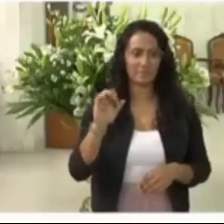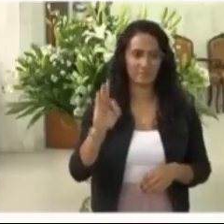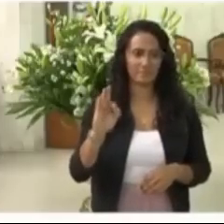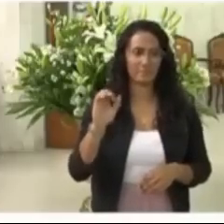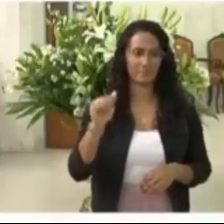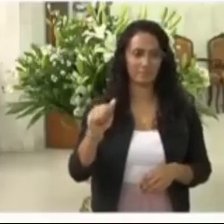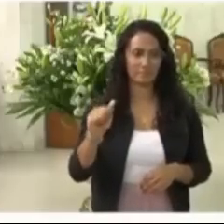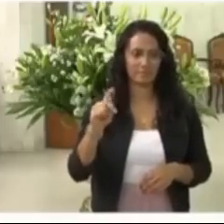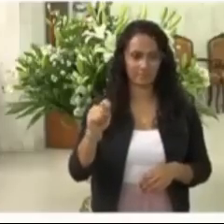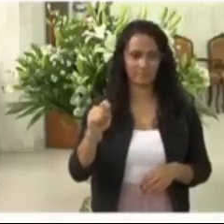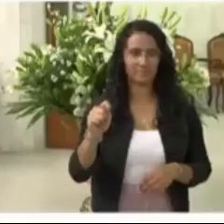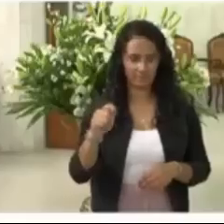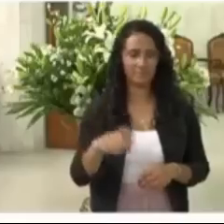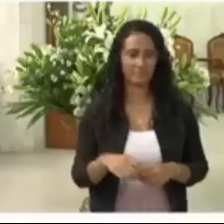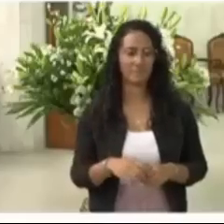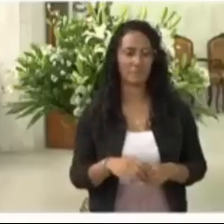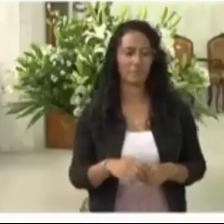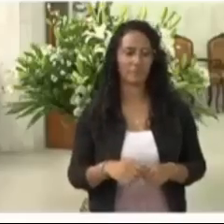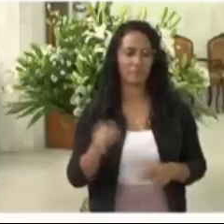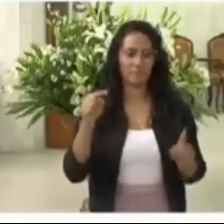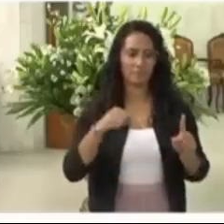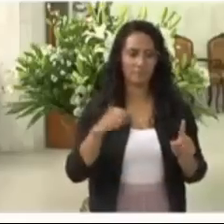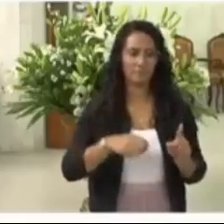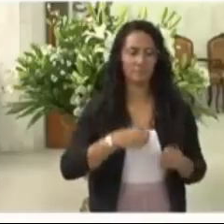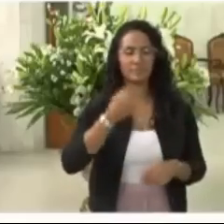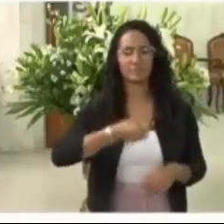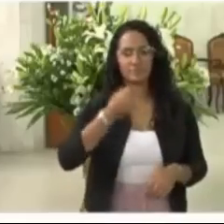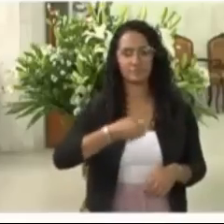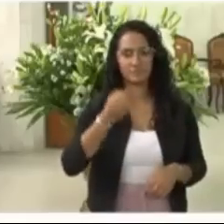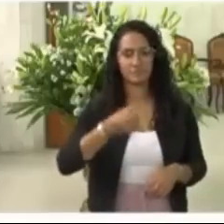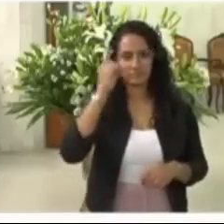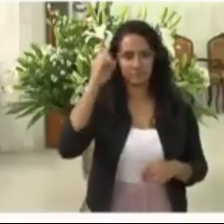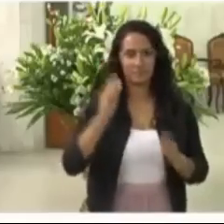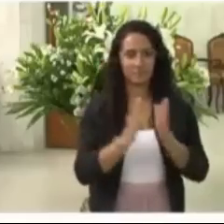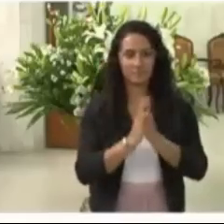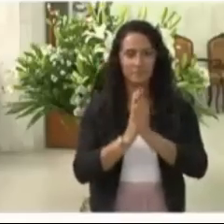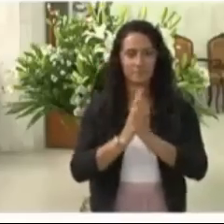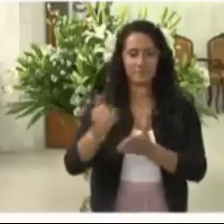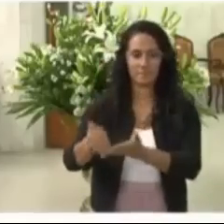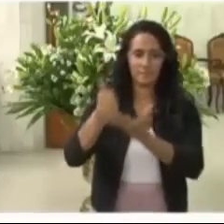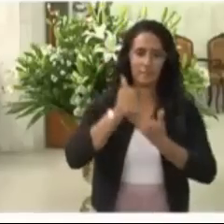sabemos qué hacer y a ti volvemos nuestros ojos.